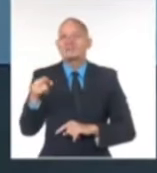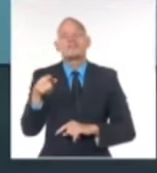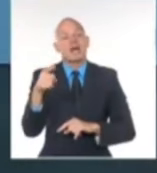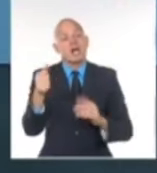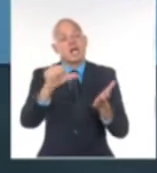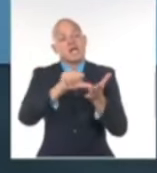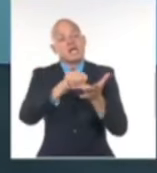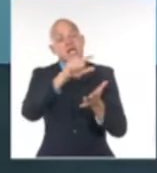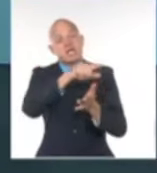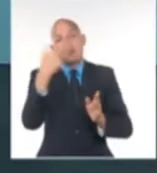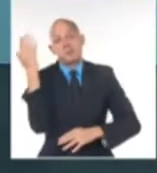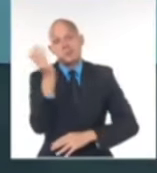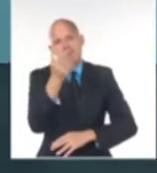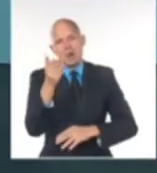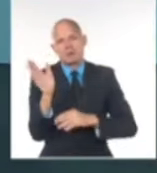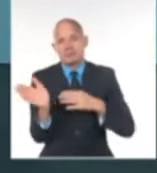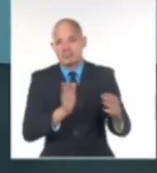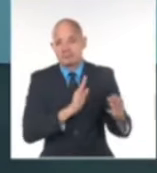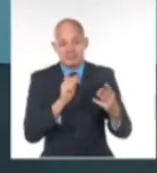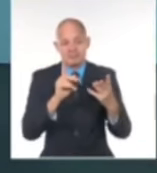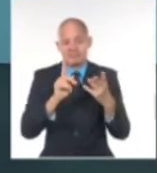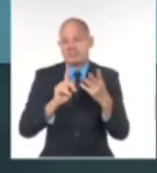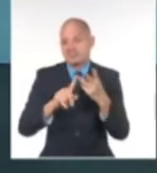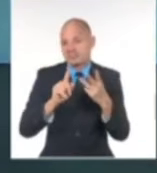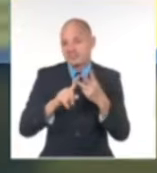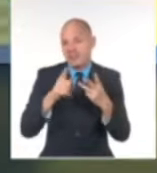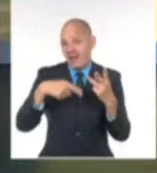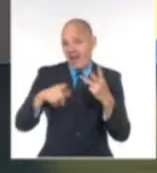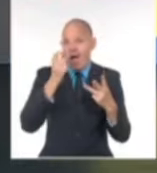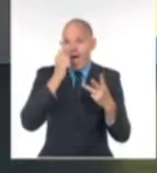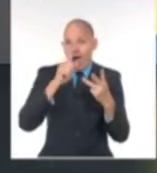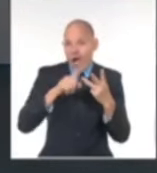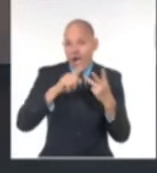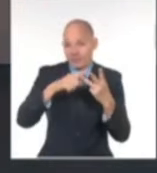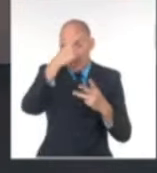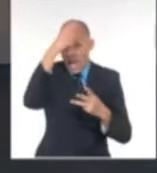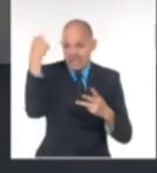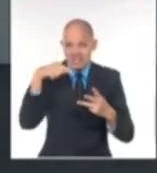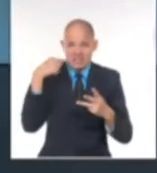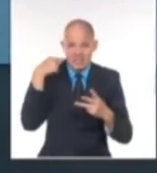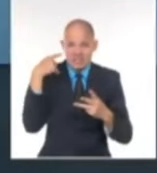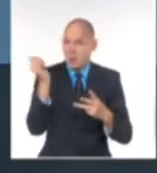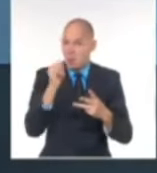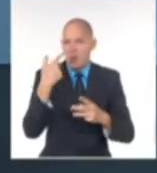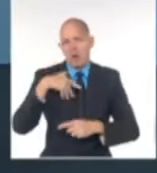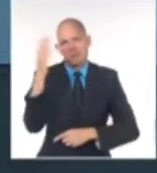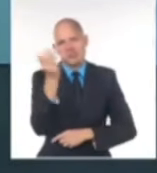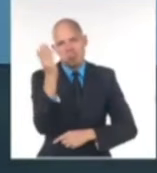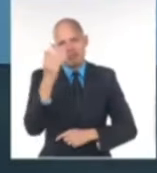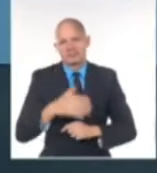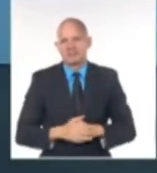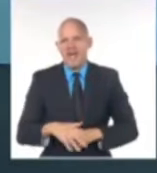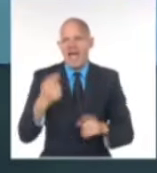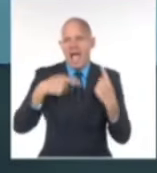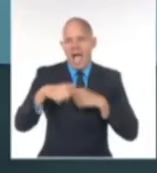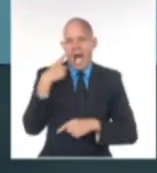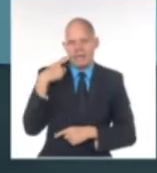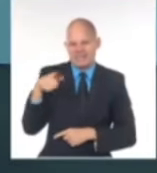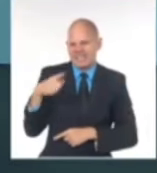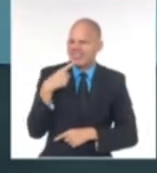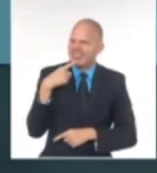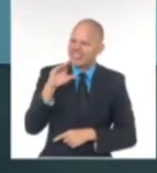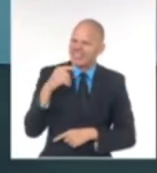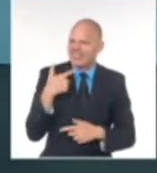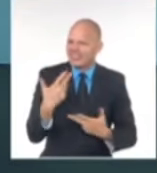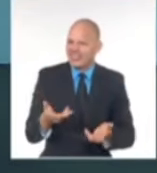en la semifinal superó 4-1 a Sabat Sariati de Azerbaiyán. Veamos las declaraciones de Mijaín López y de su